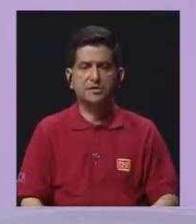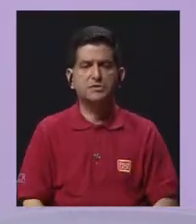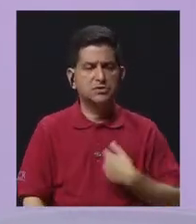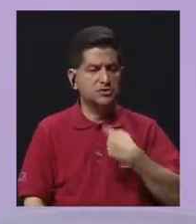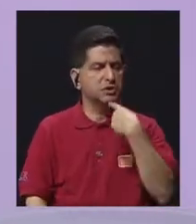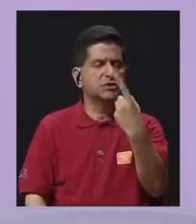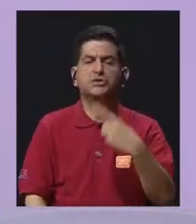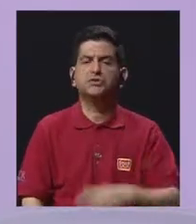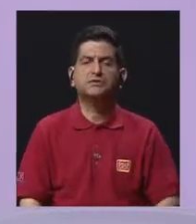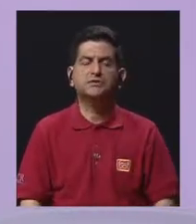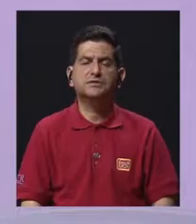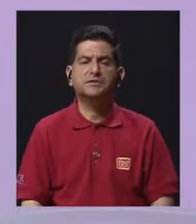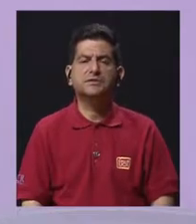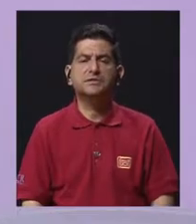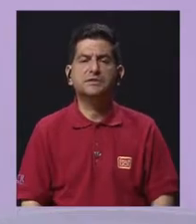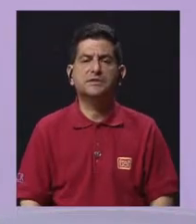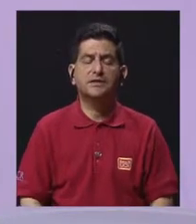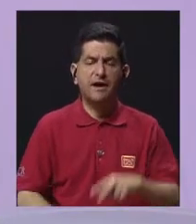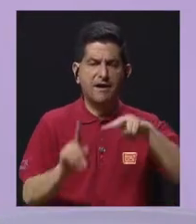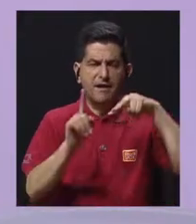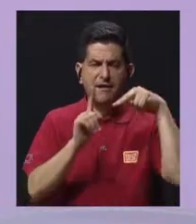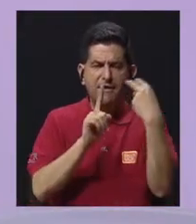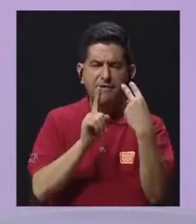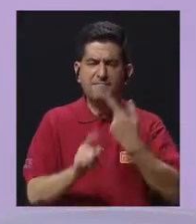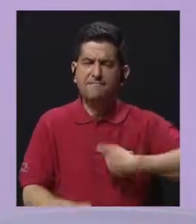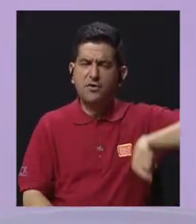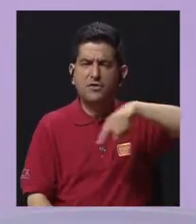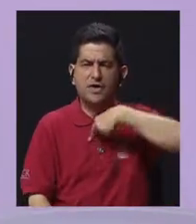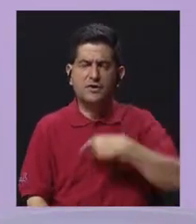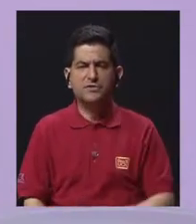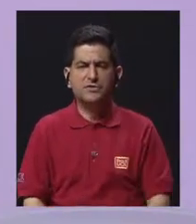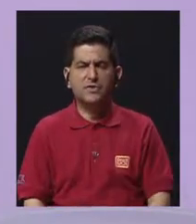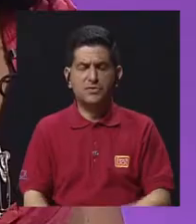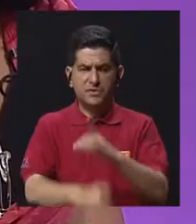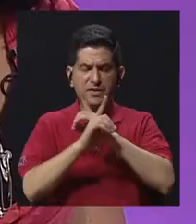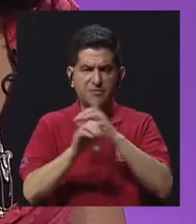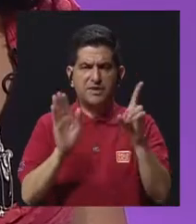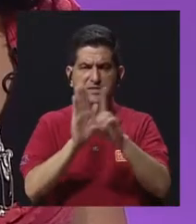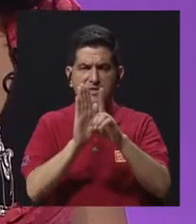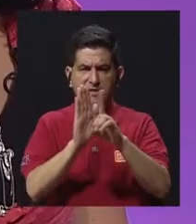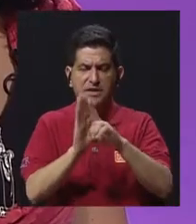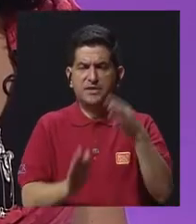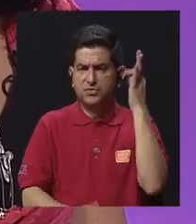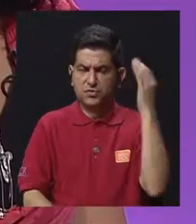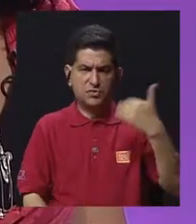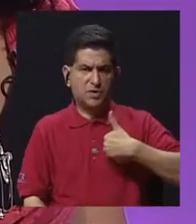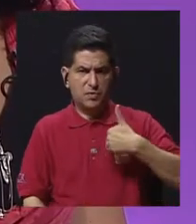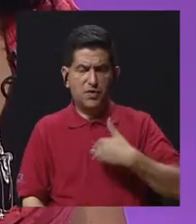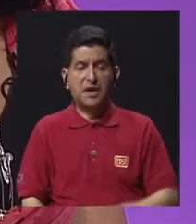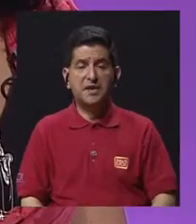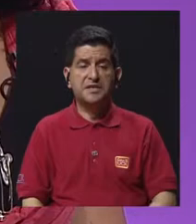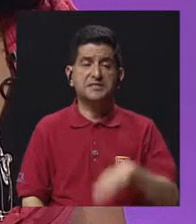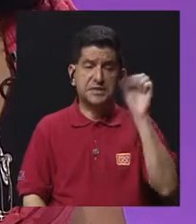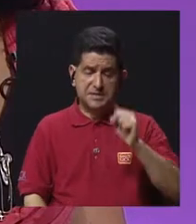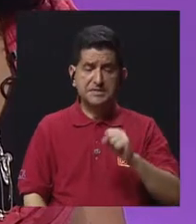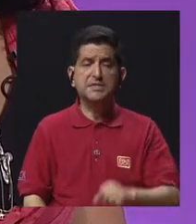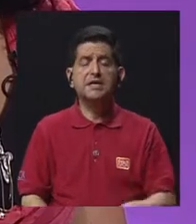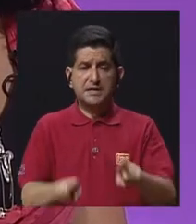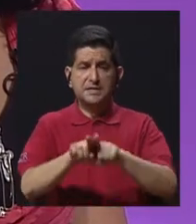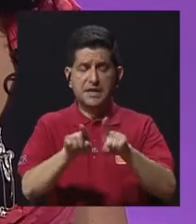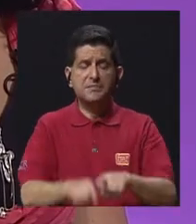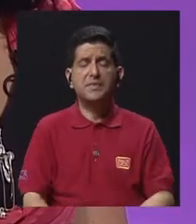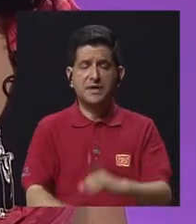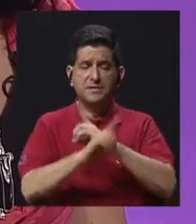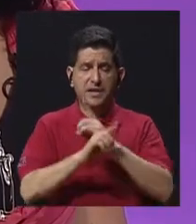de Derechos. Y quiero decirles que, bueno, nos enfocamos mucho en lo que es la defensa de derechos de